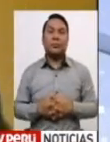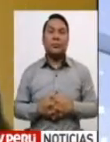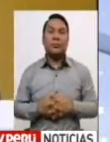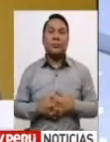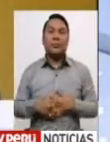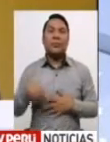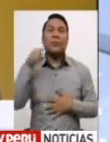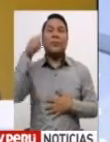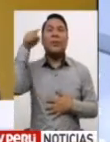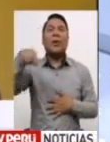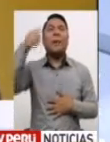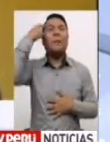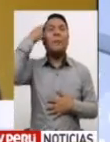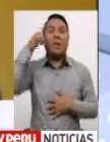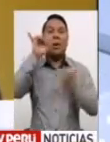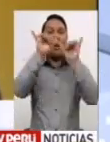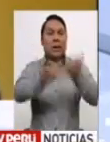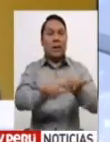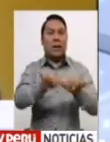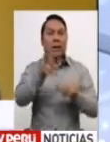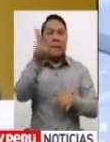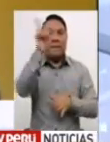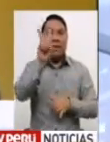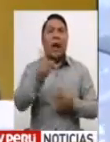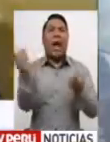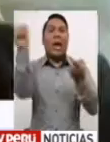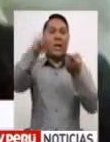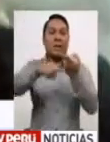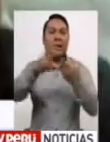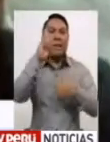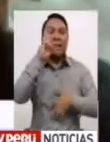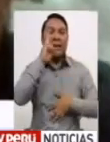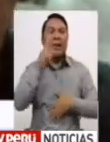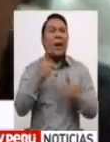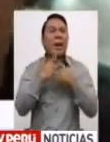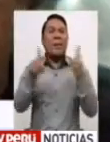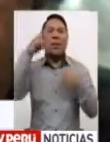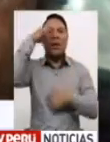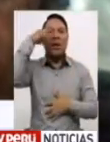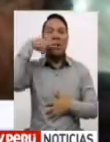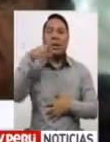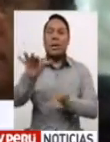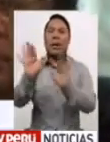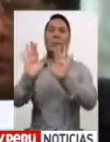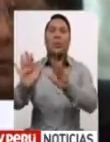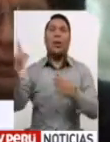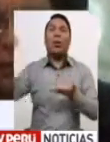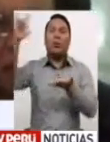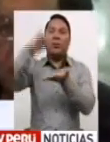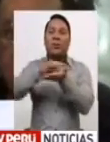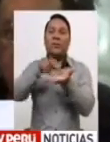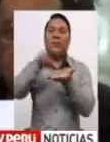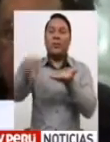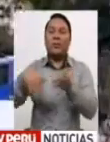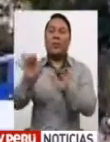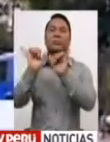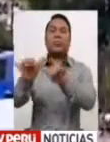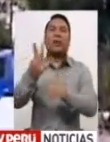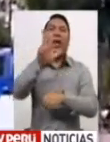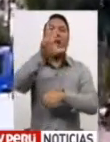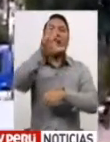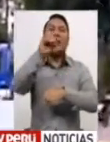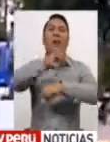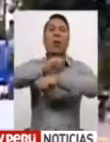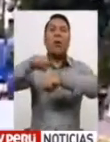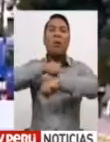Planeaba permanecer en Venezuela hasta el viernes. Sin embargo, extrañamente quedó retenido 30 horas en el aeropuerto.